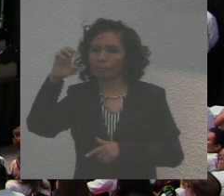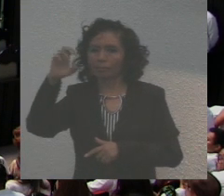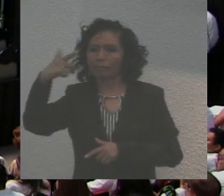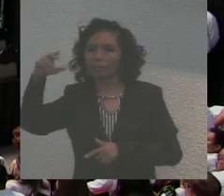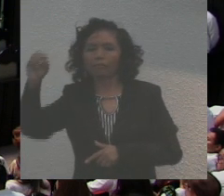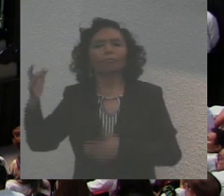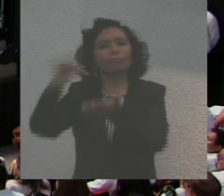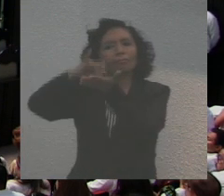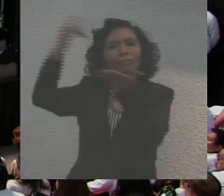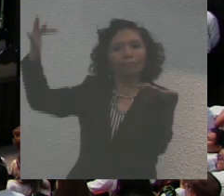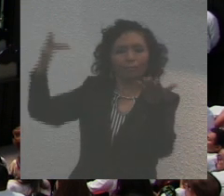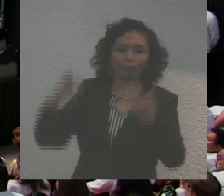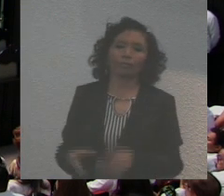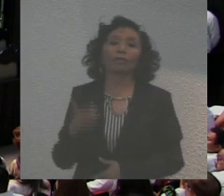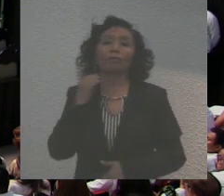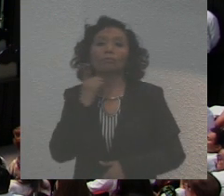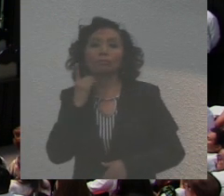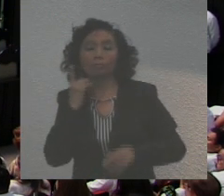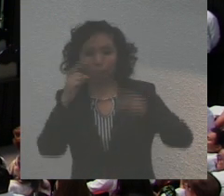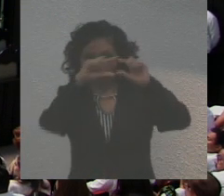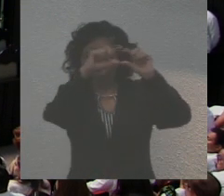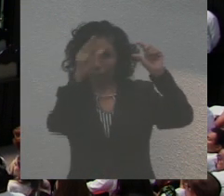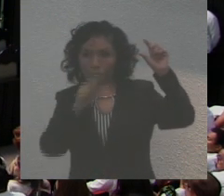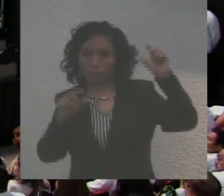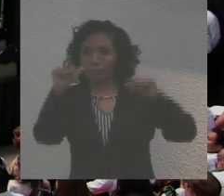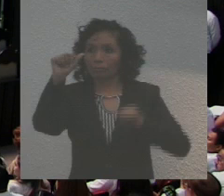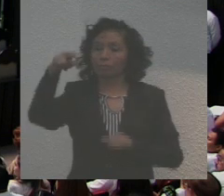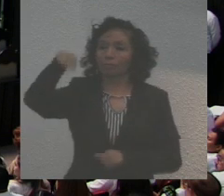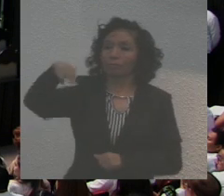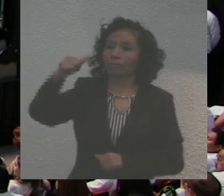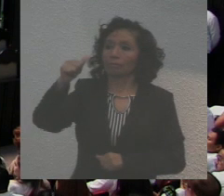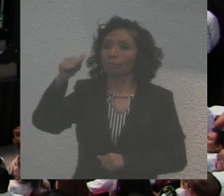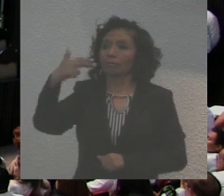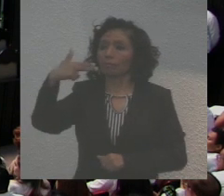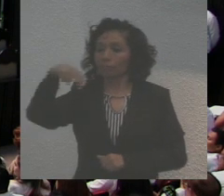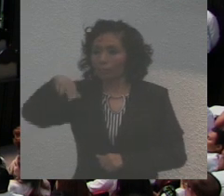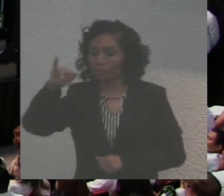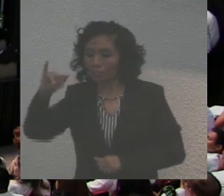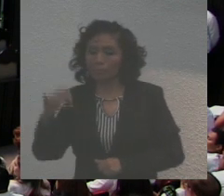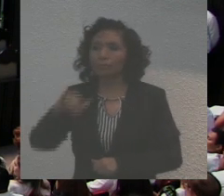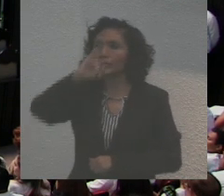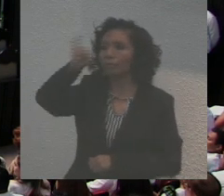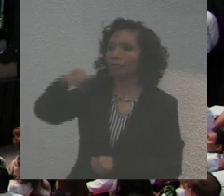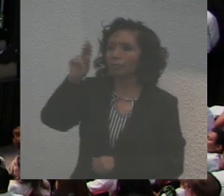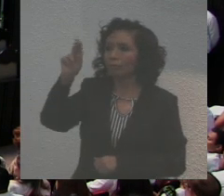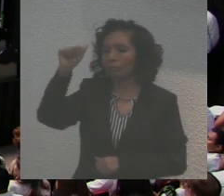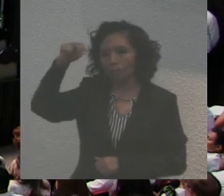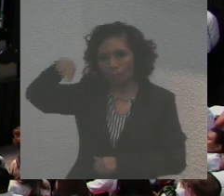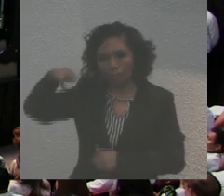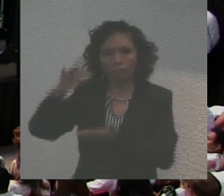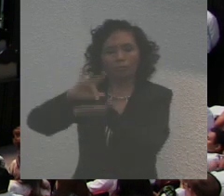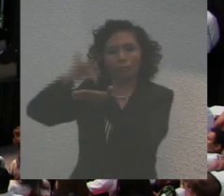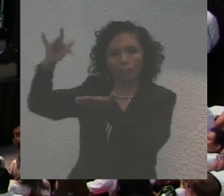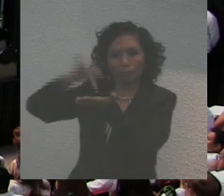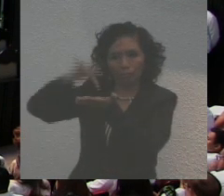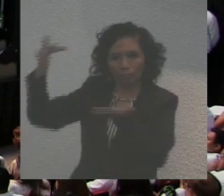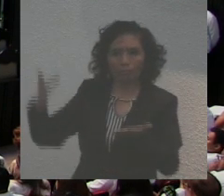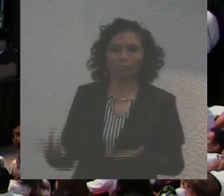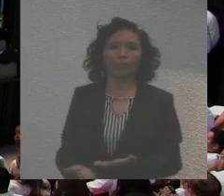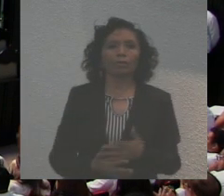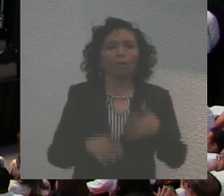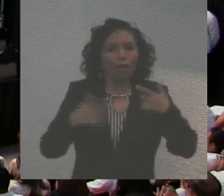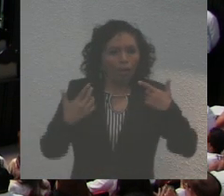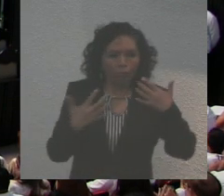los diputados federales, Anaí, Batún, Juan, gracias por estar aquí. Gracias al sector